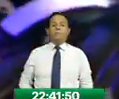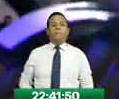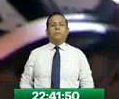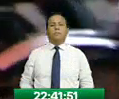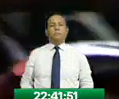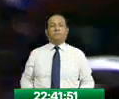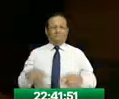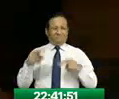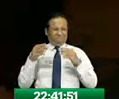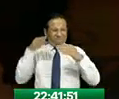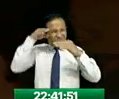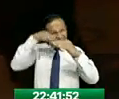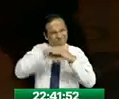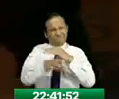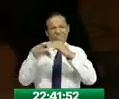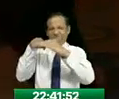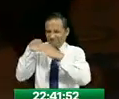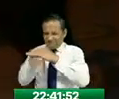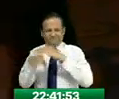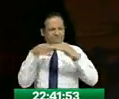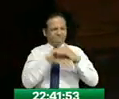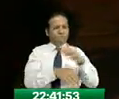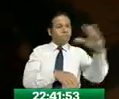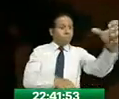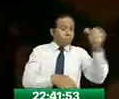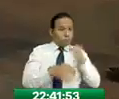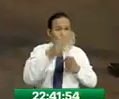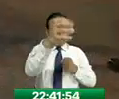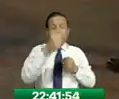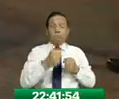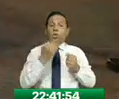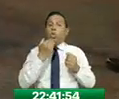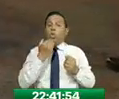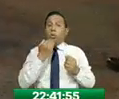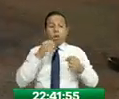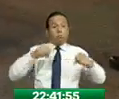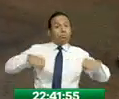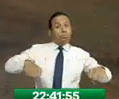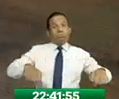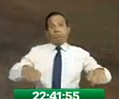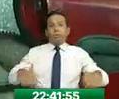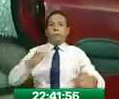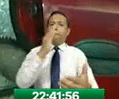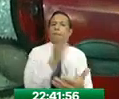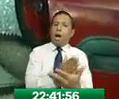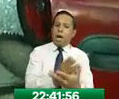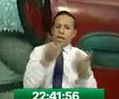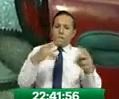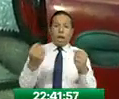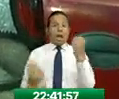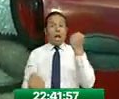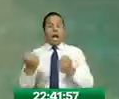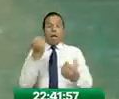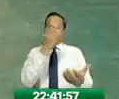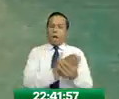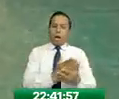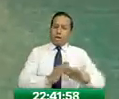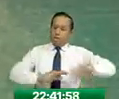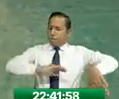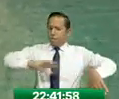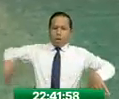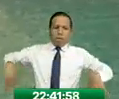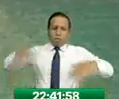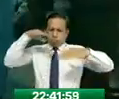Durante las intervenciones se detuvo momentáneamente la circulación de motocicletas y autos. Requisaron a